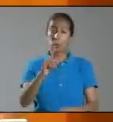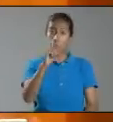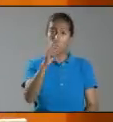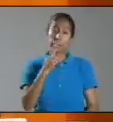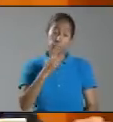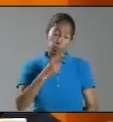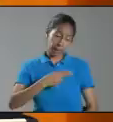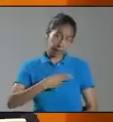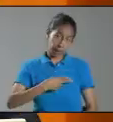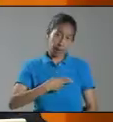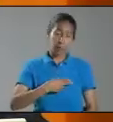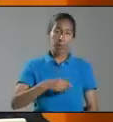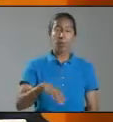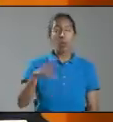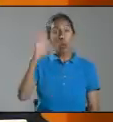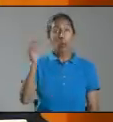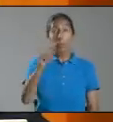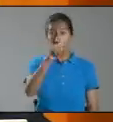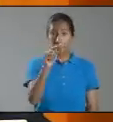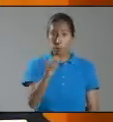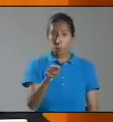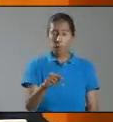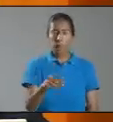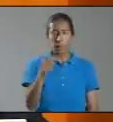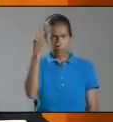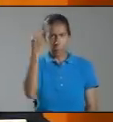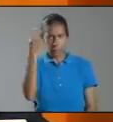Porque le pregunta, ¿entiendes?